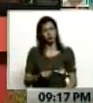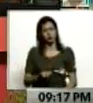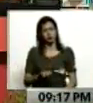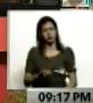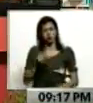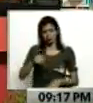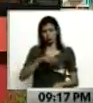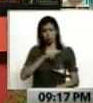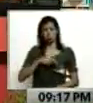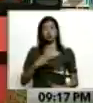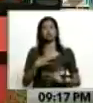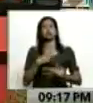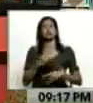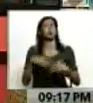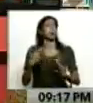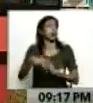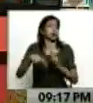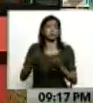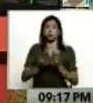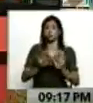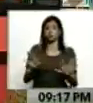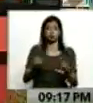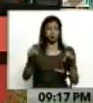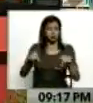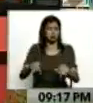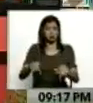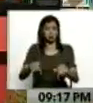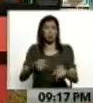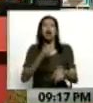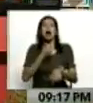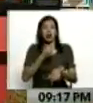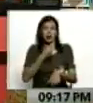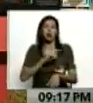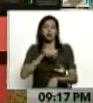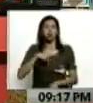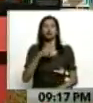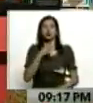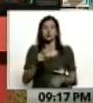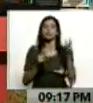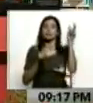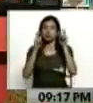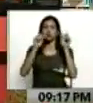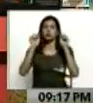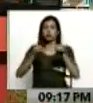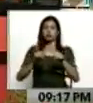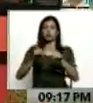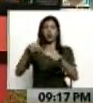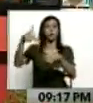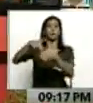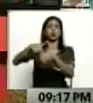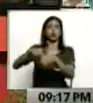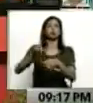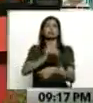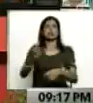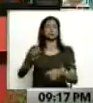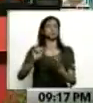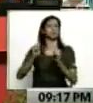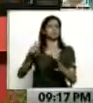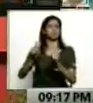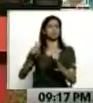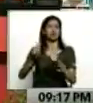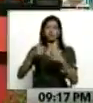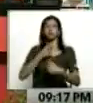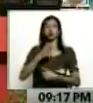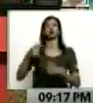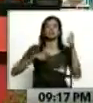miedo Por qué si aquí estamos es por la revolución Ah porque nos gusta ser este chavistas con petróleo a 100 Ah